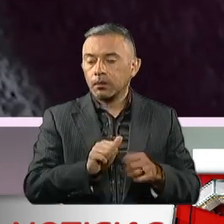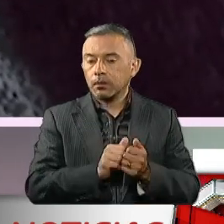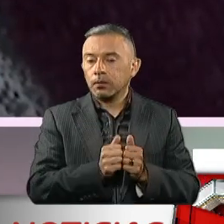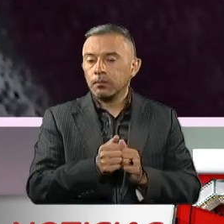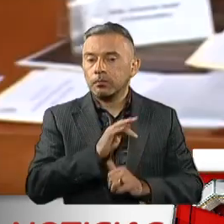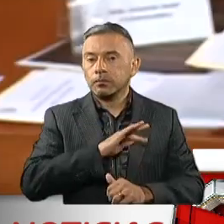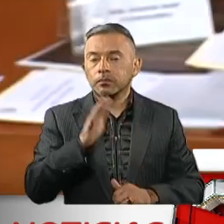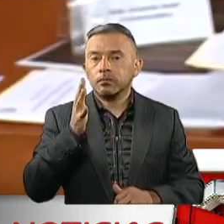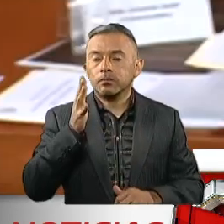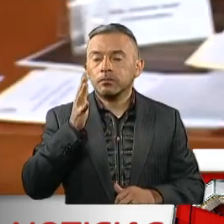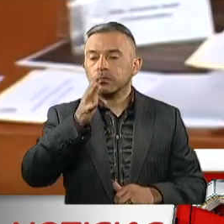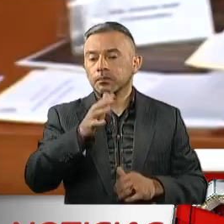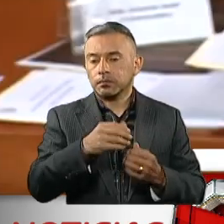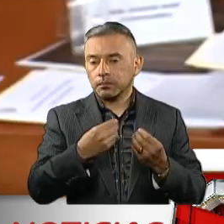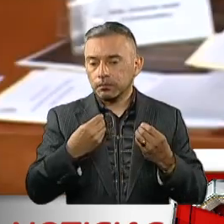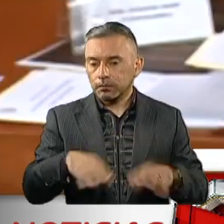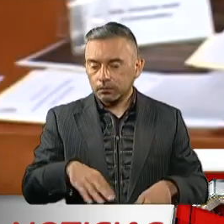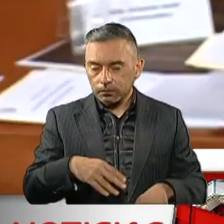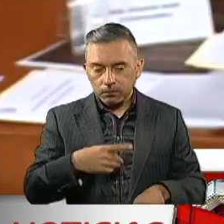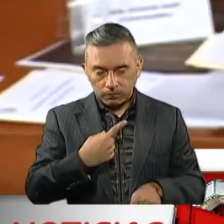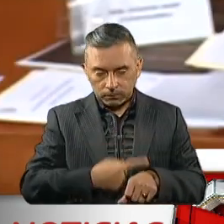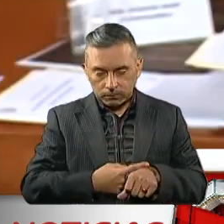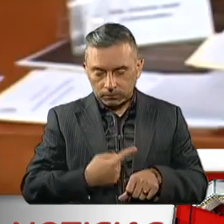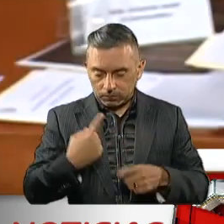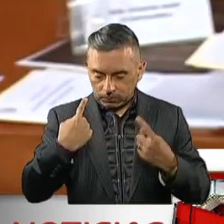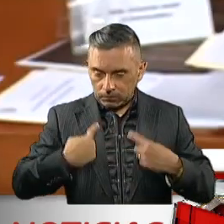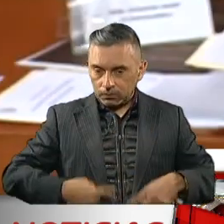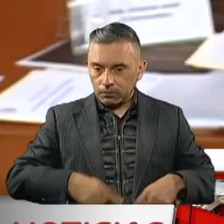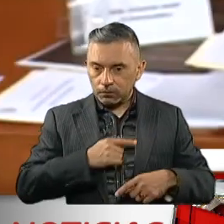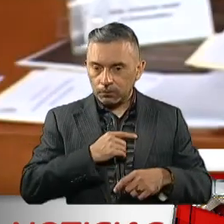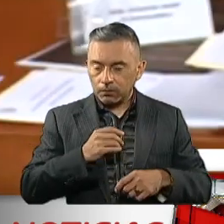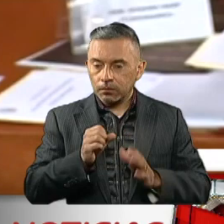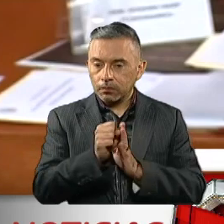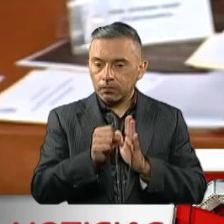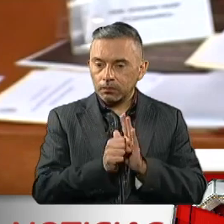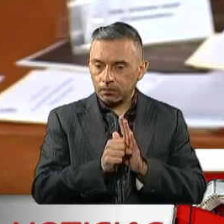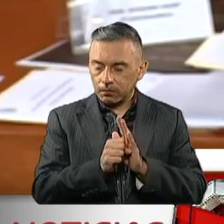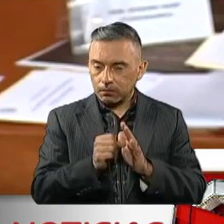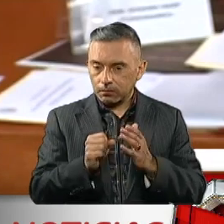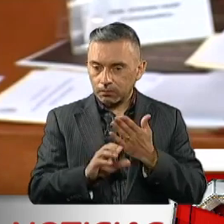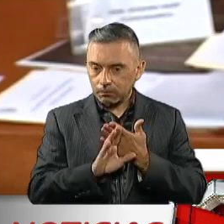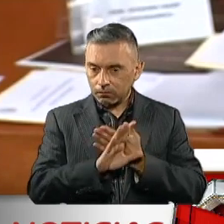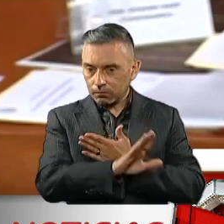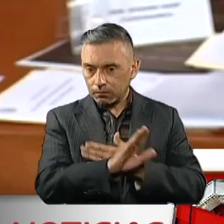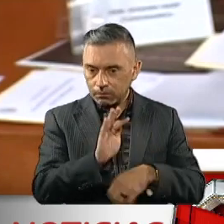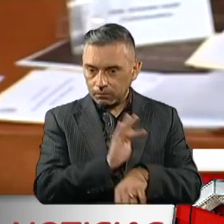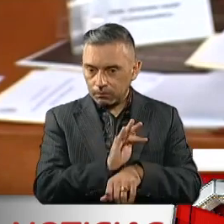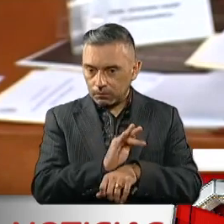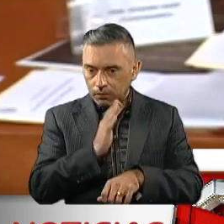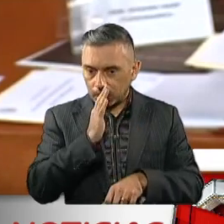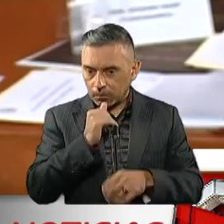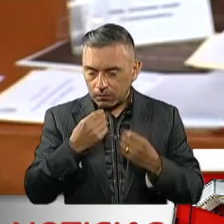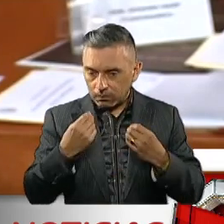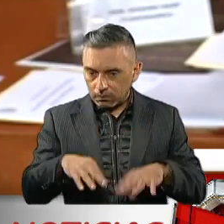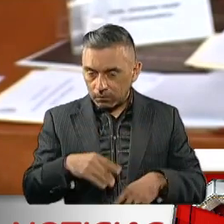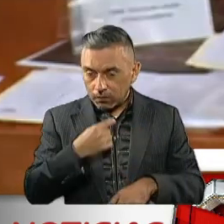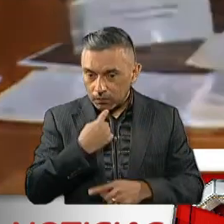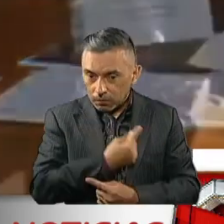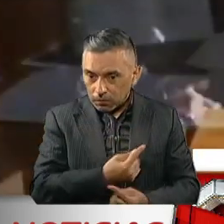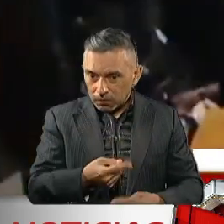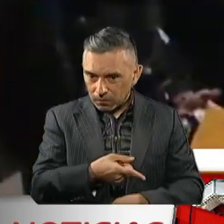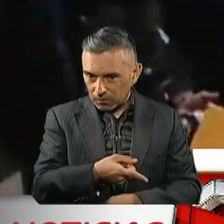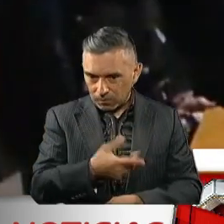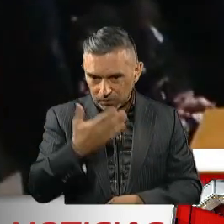inmunológico. Pero el niño no está consciente y entonces es una obligación del